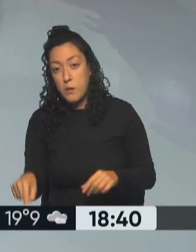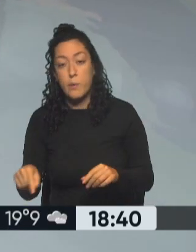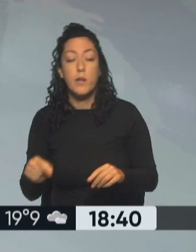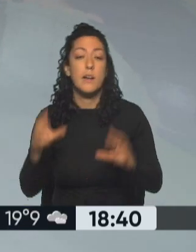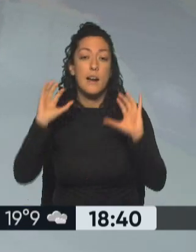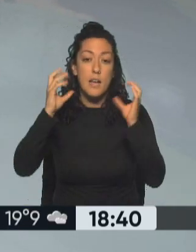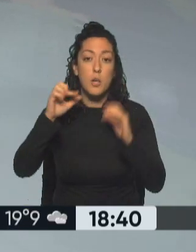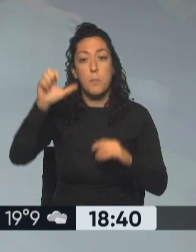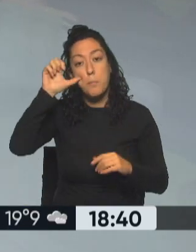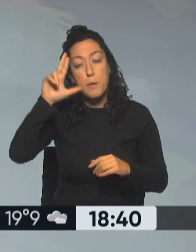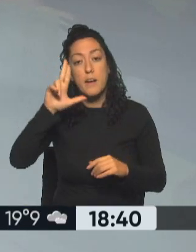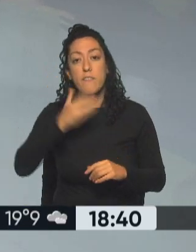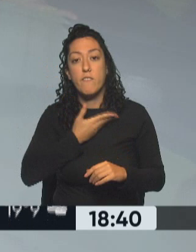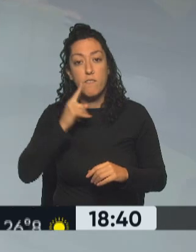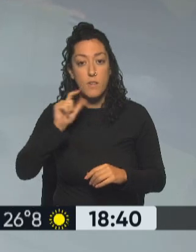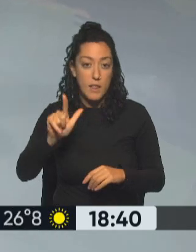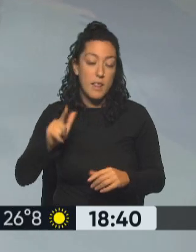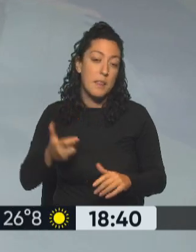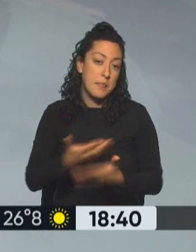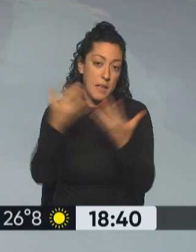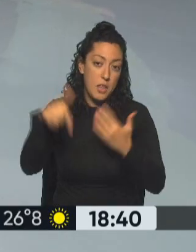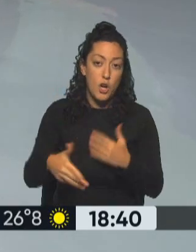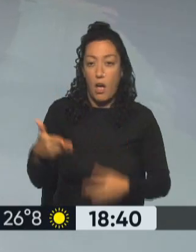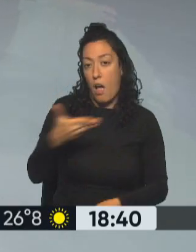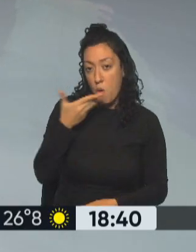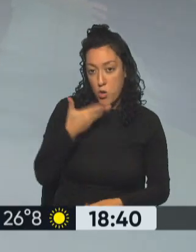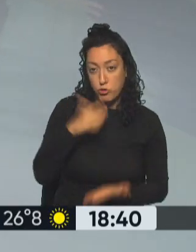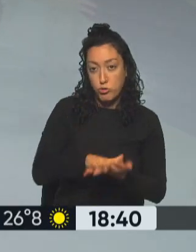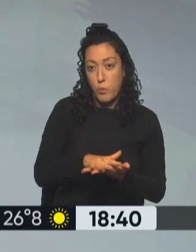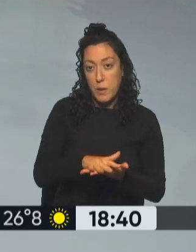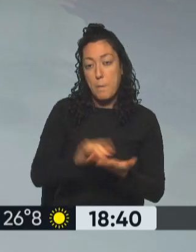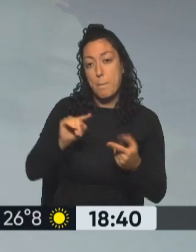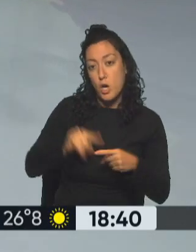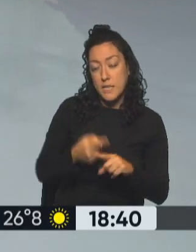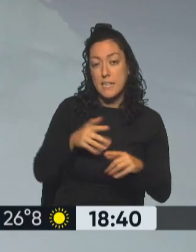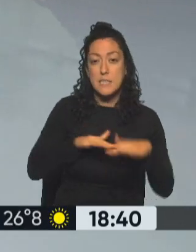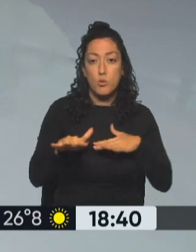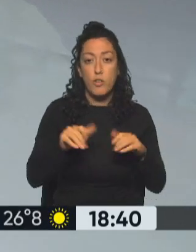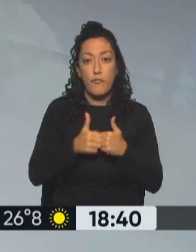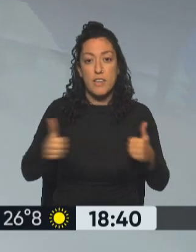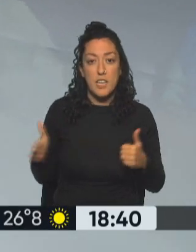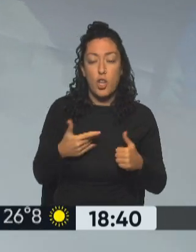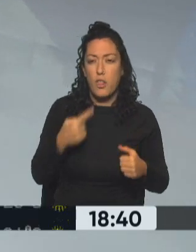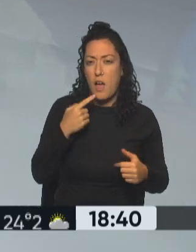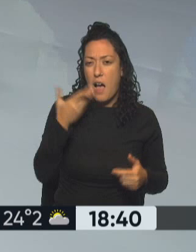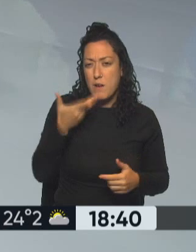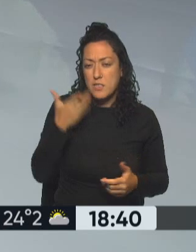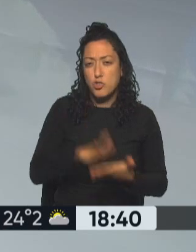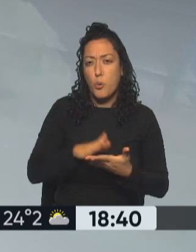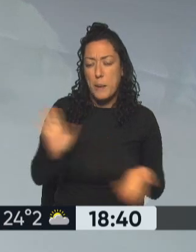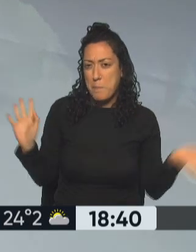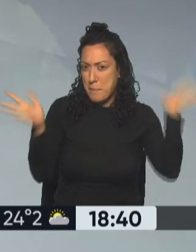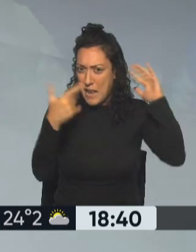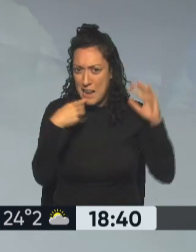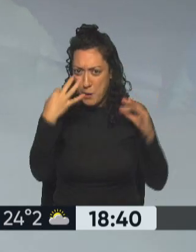Perfil, hizo también declaraciones con respecto a la situación política dentro del Frente de Todos. Habló de Milei, dijo que Milei es una amenaza